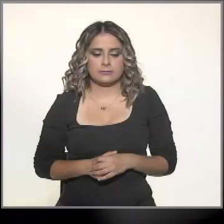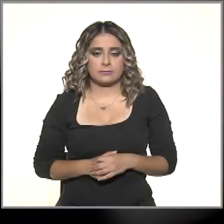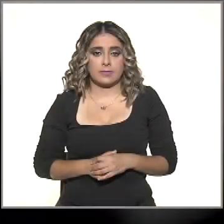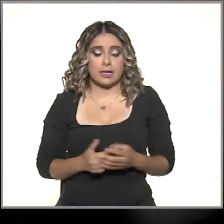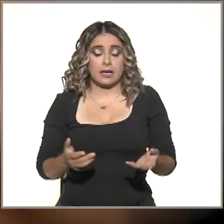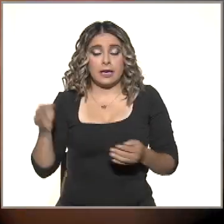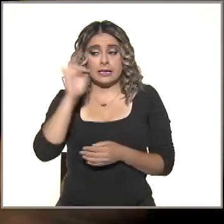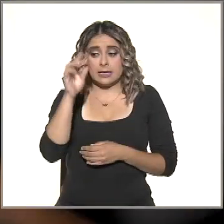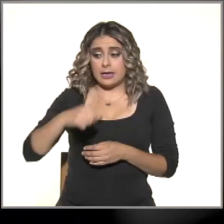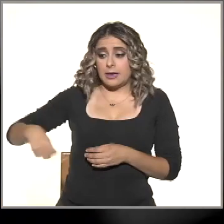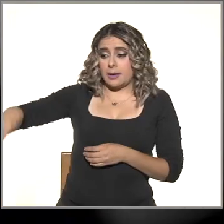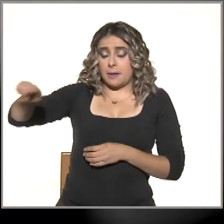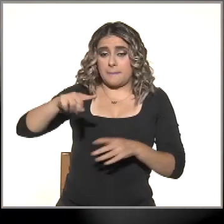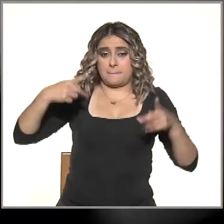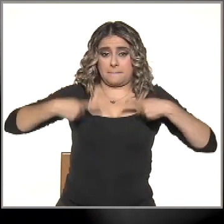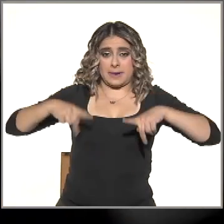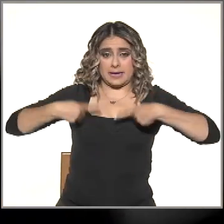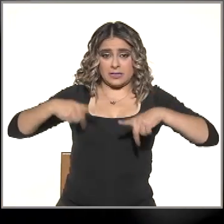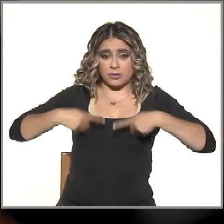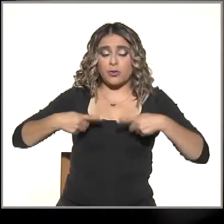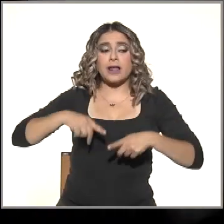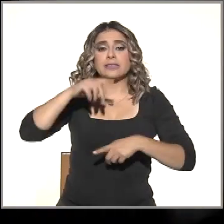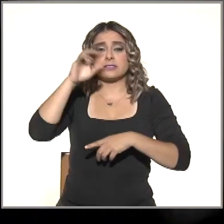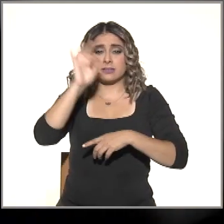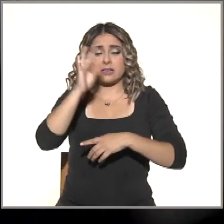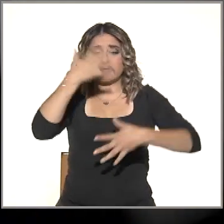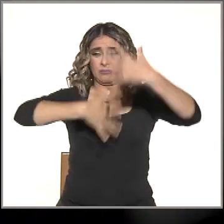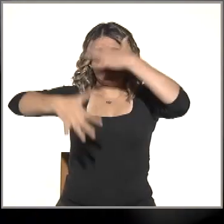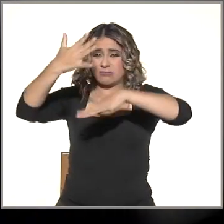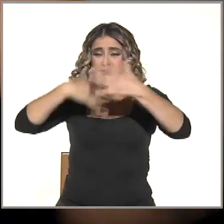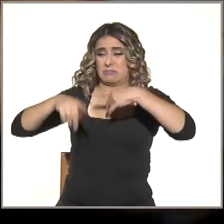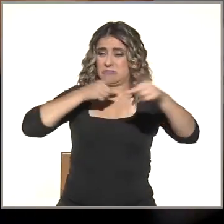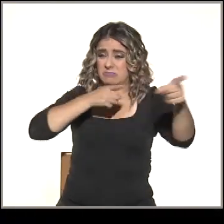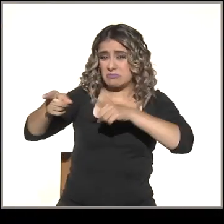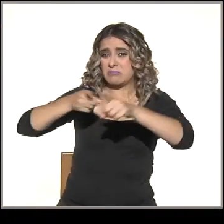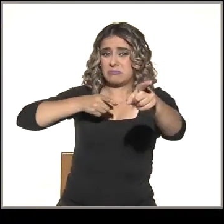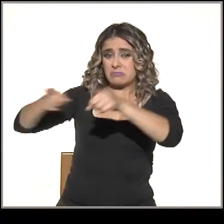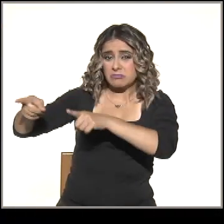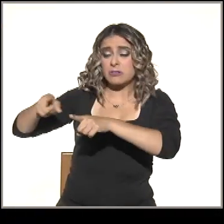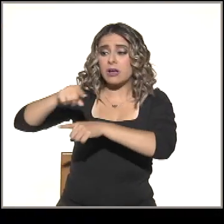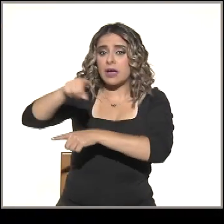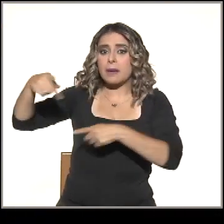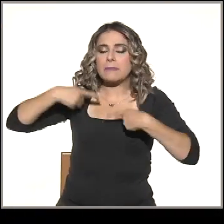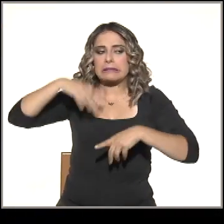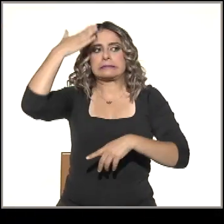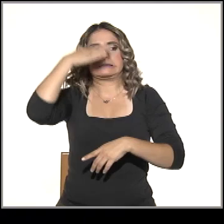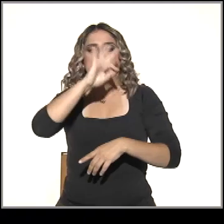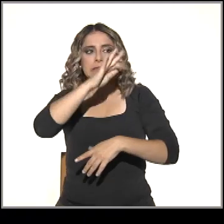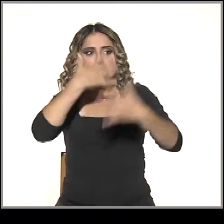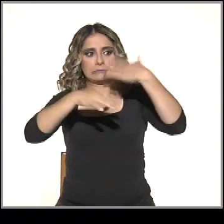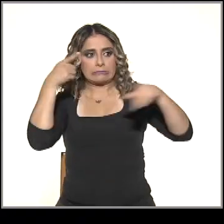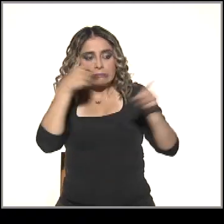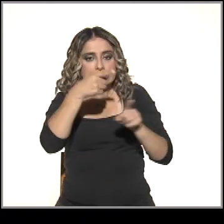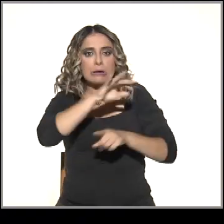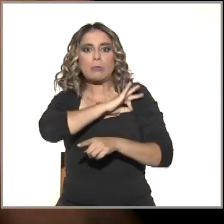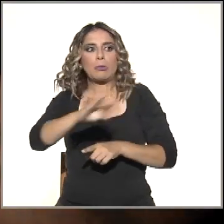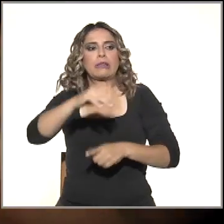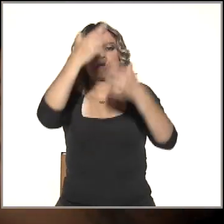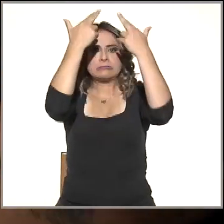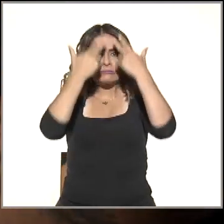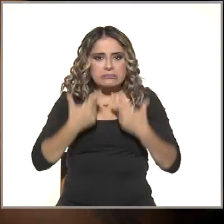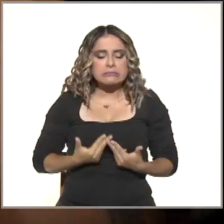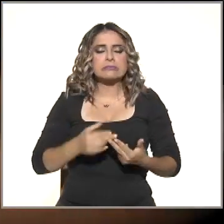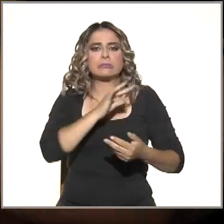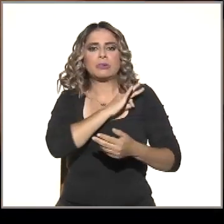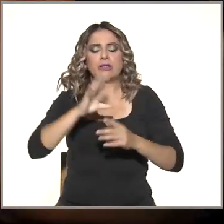Si la gente supiera que las palabras equivocadas destruyen sueños, destruyen las relaciones y destruyen